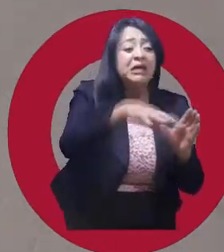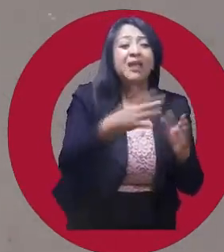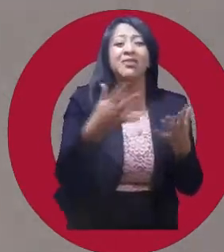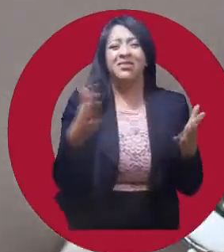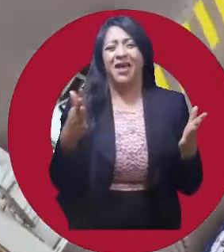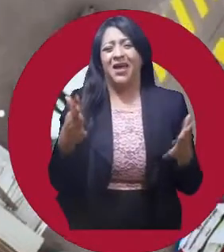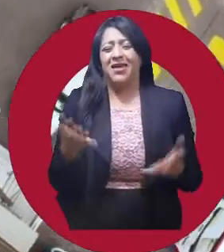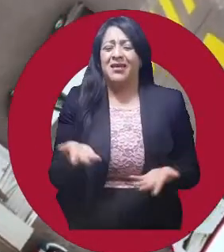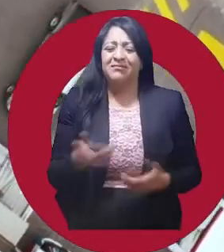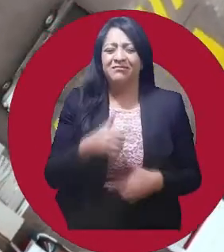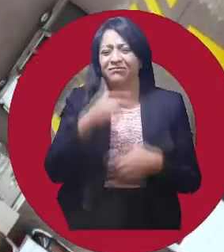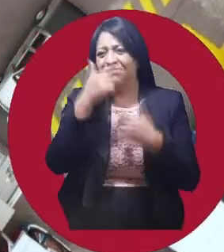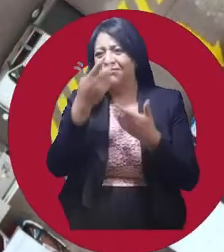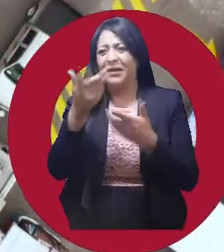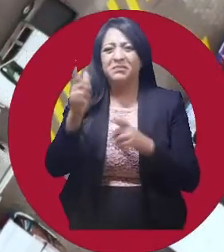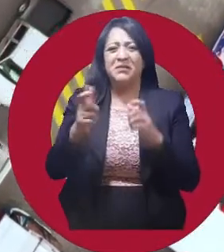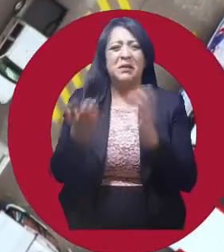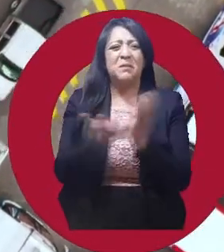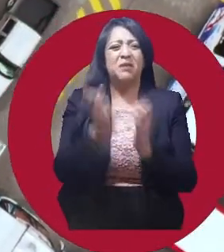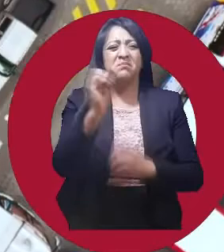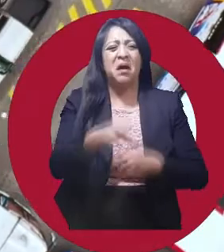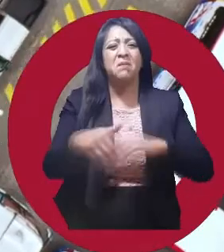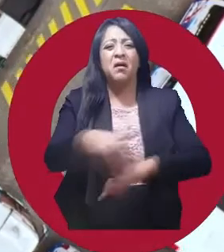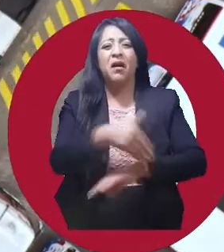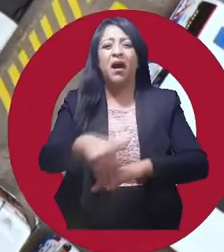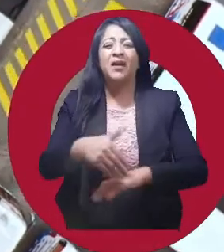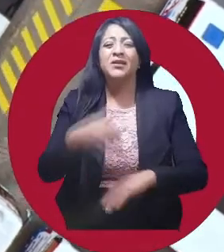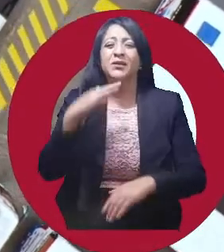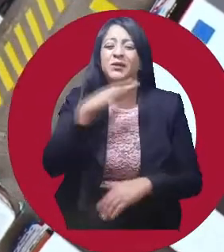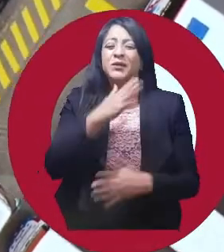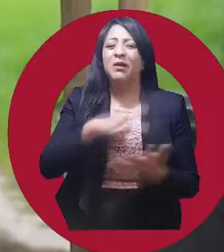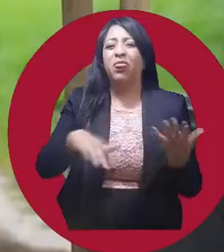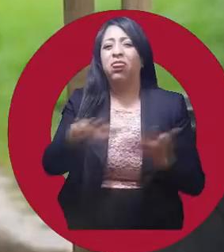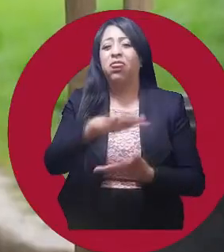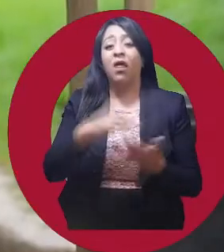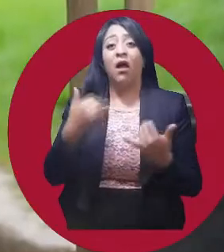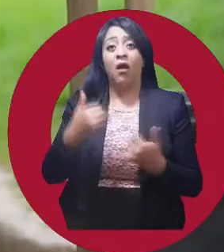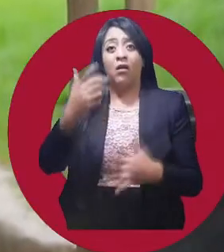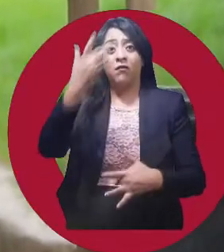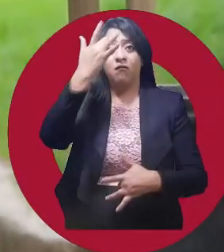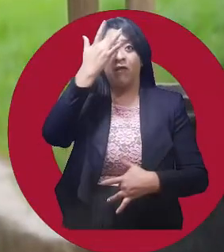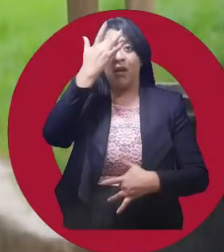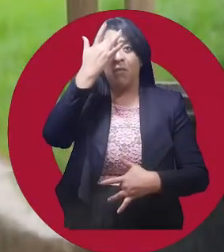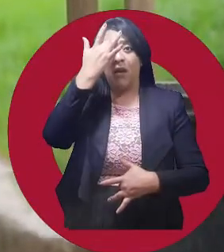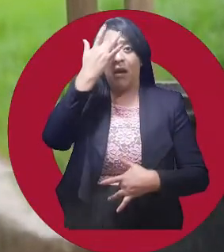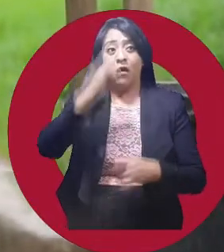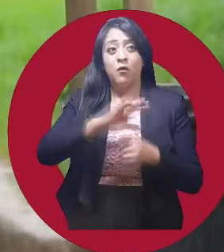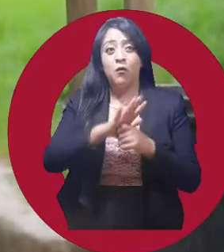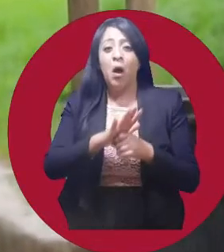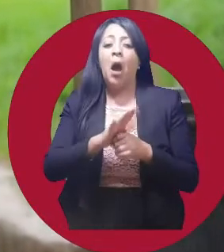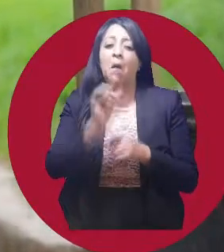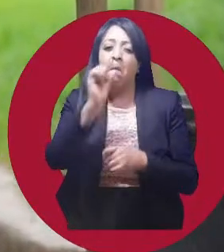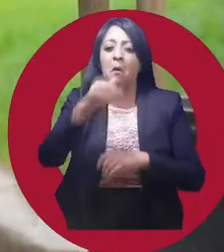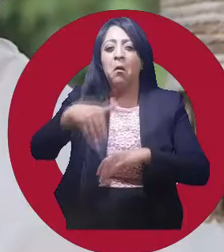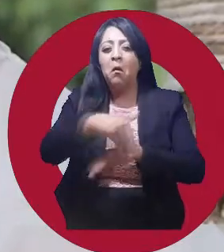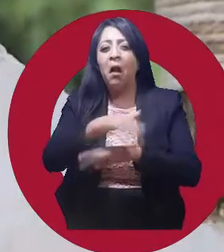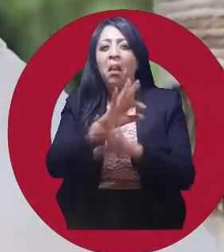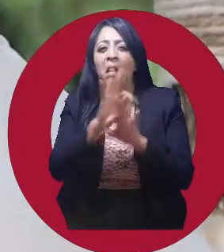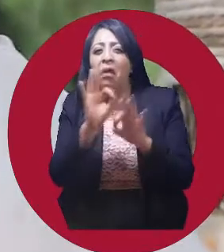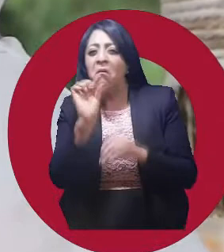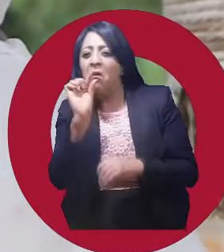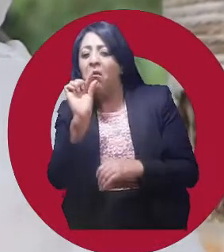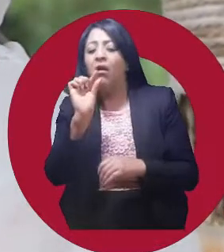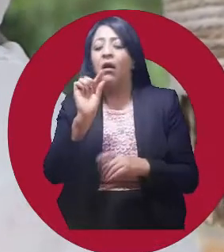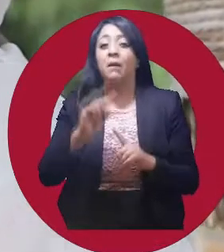no son capaces de poner, sino agarran y botan nomás a la calle. Ahora que estamos con esta enfermedad, están un poco limpias las calles.